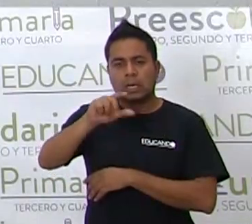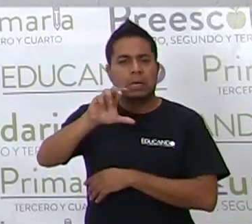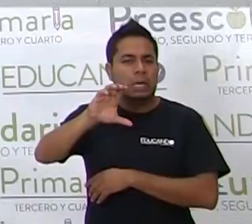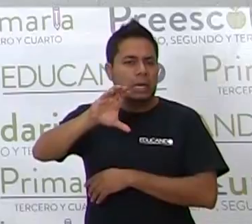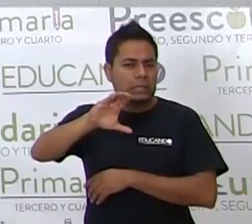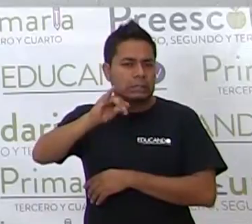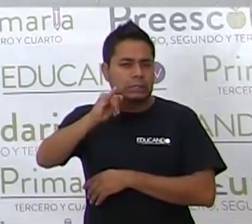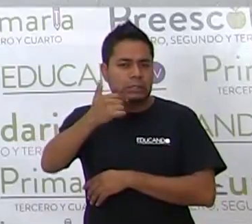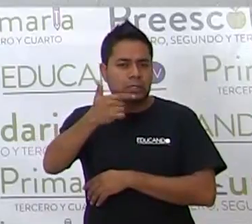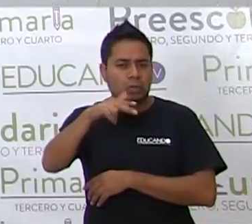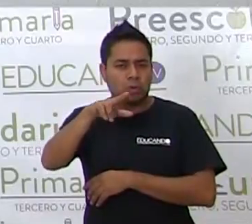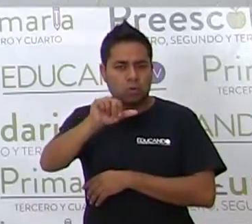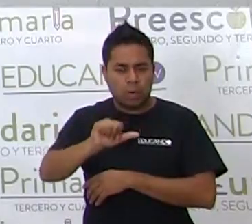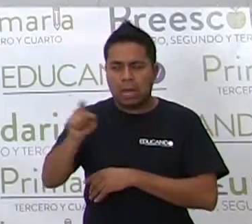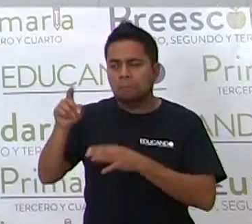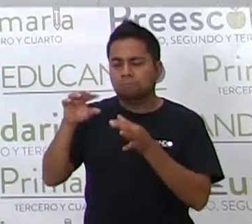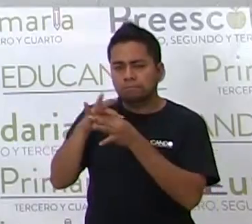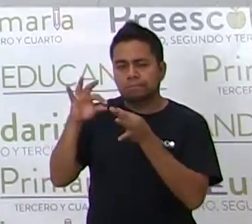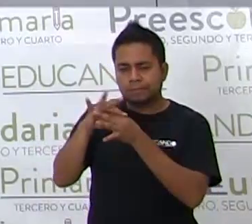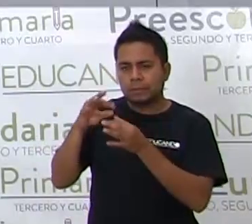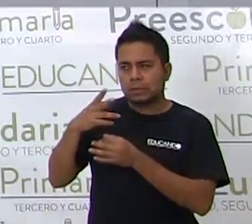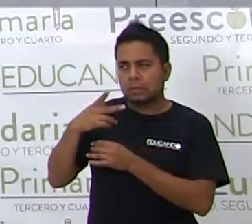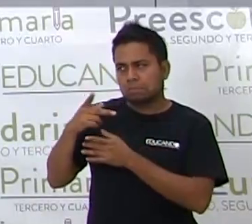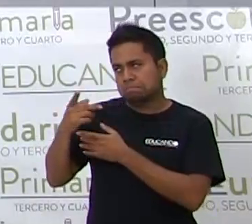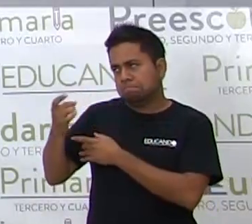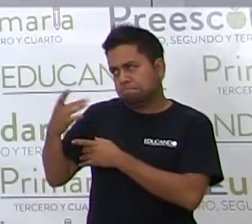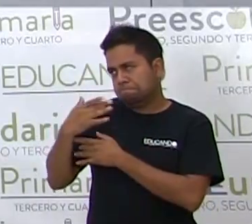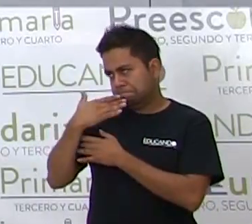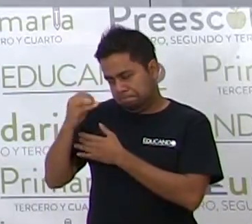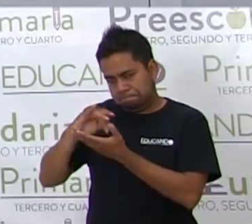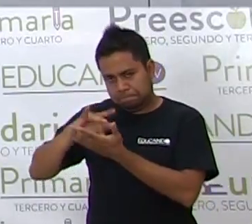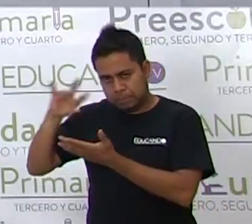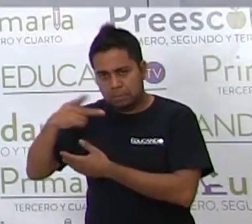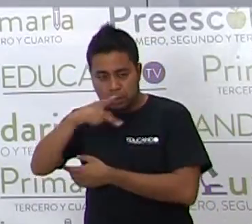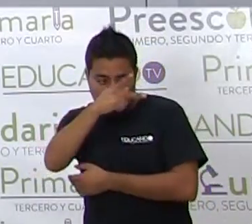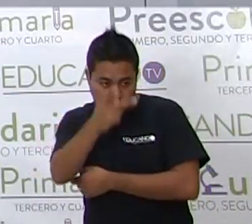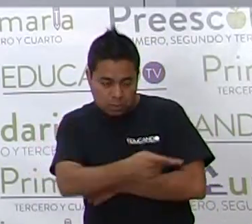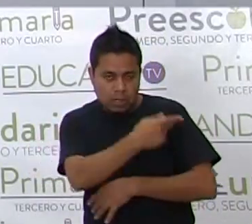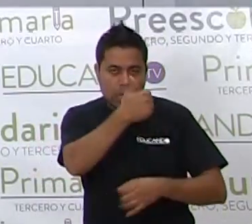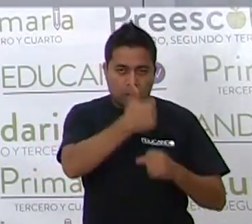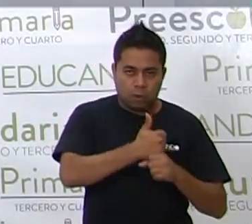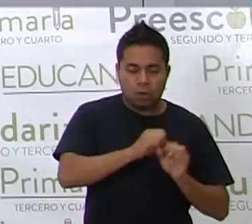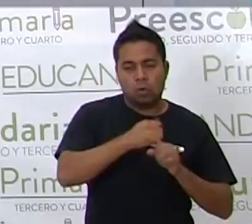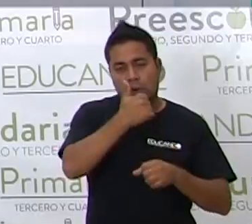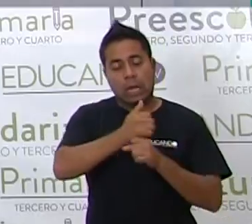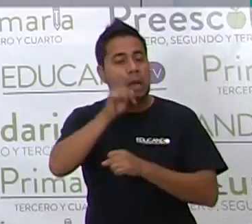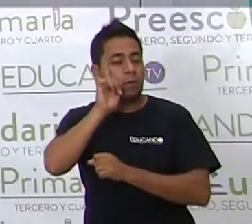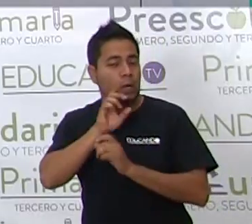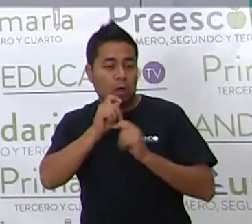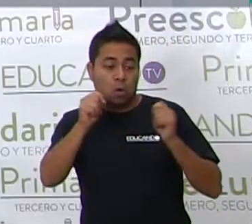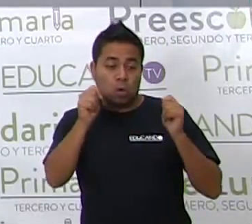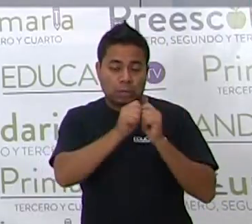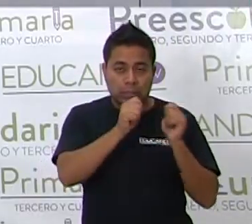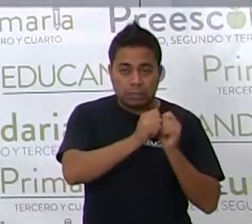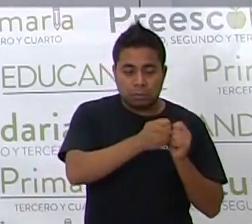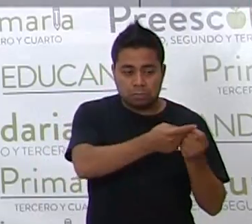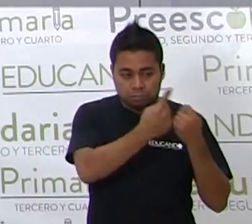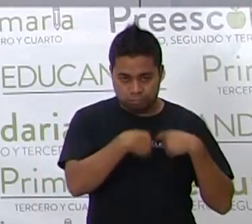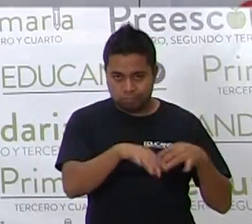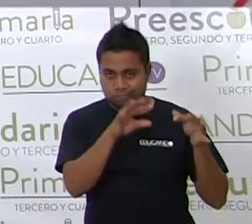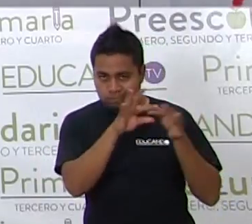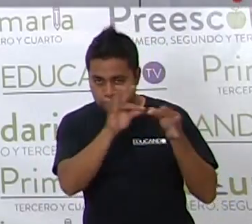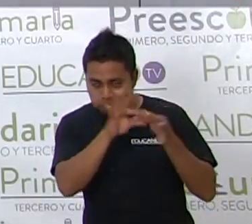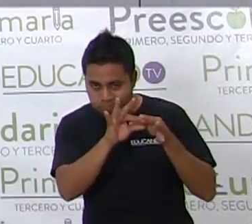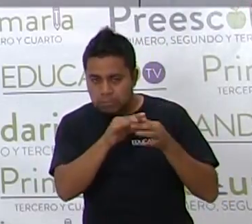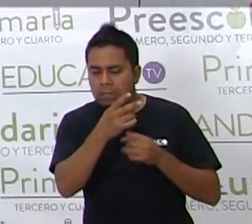a contar. Pero si se la preguntas o le pides al abuelo, a la abuela o a algún tío que te la cuente, te